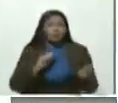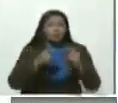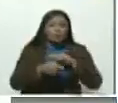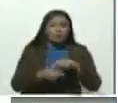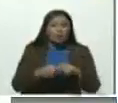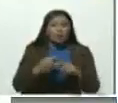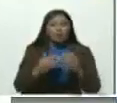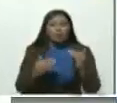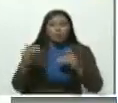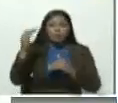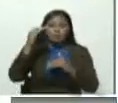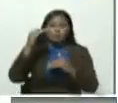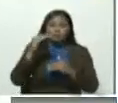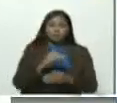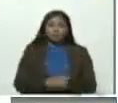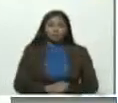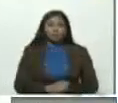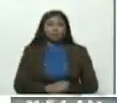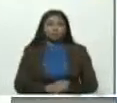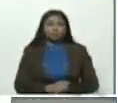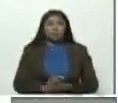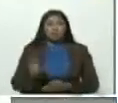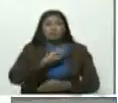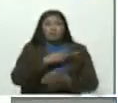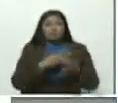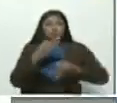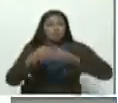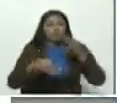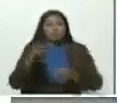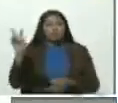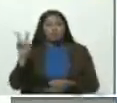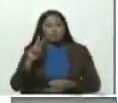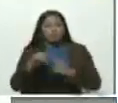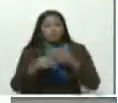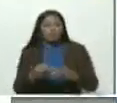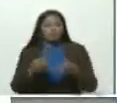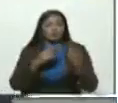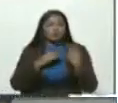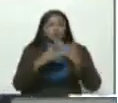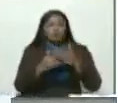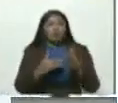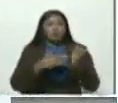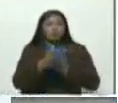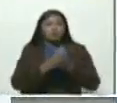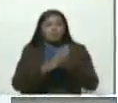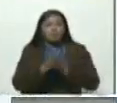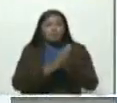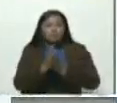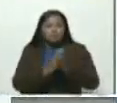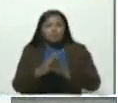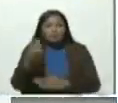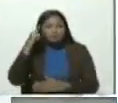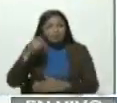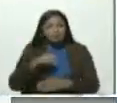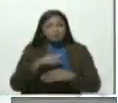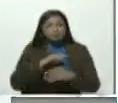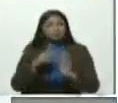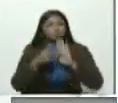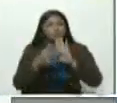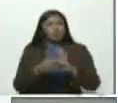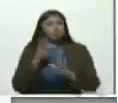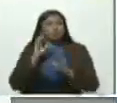los magistrados y magistradas del Poder Judicial venezolano. Esta tarea emprende el día de hoy. Ellos se han declarado en